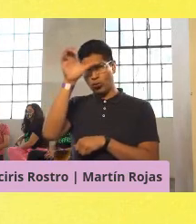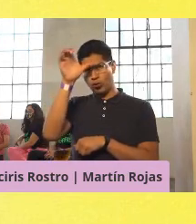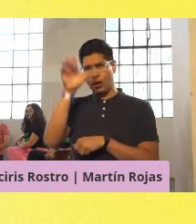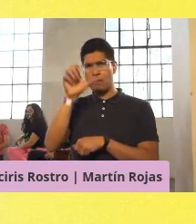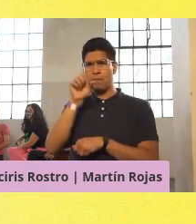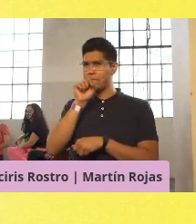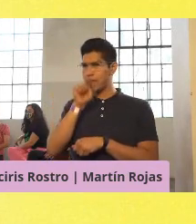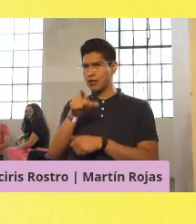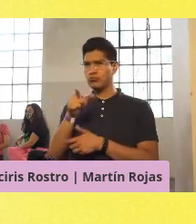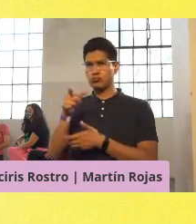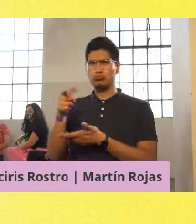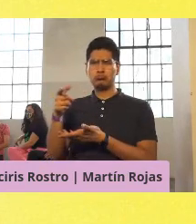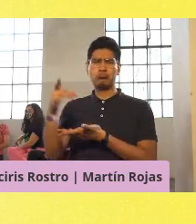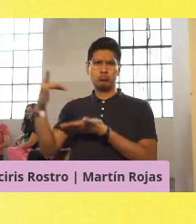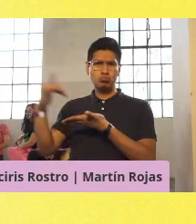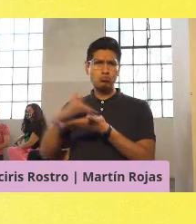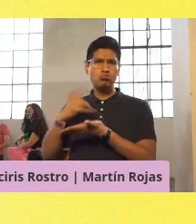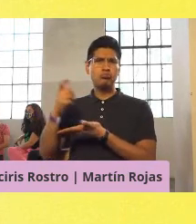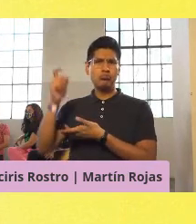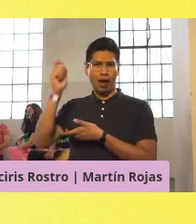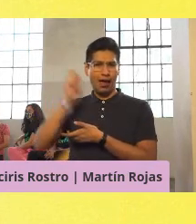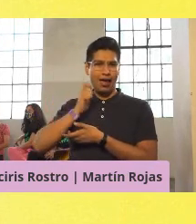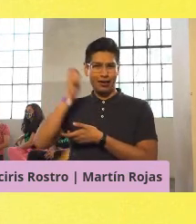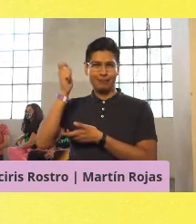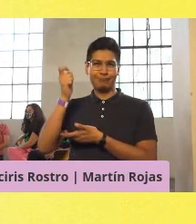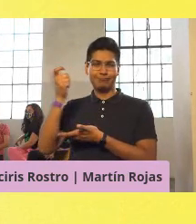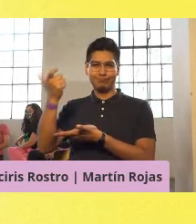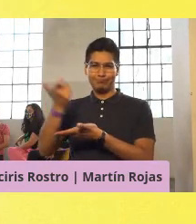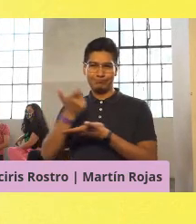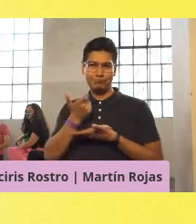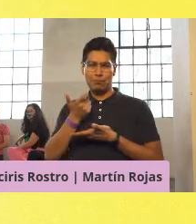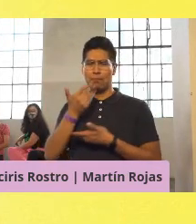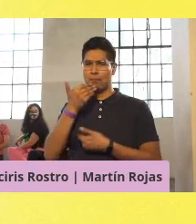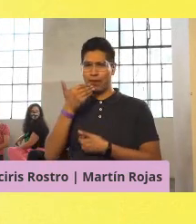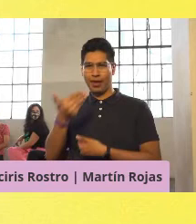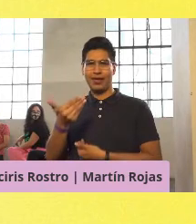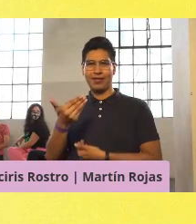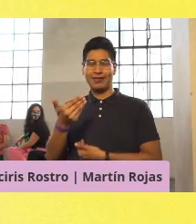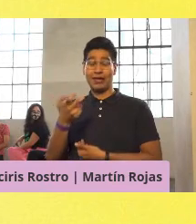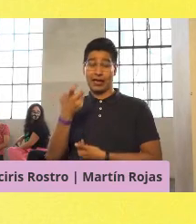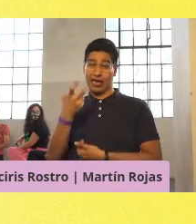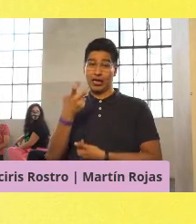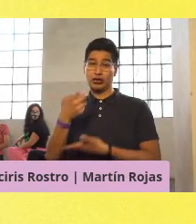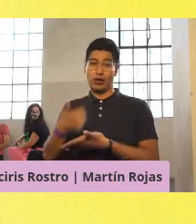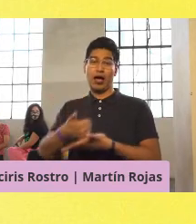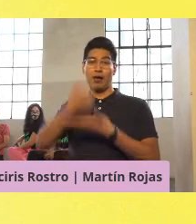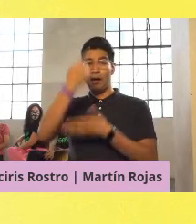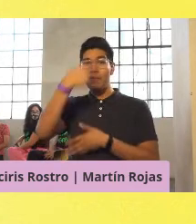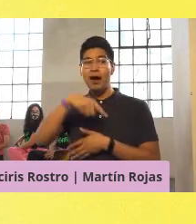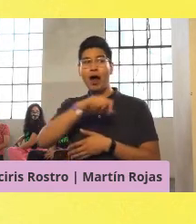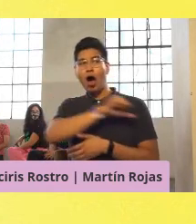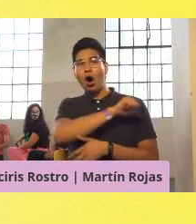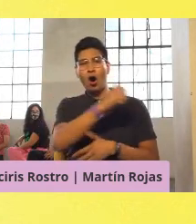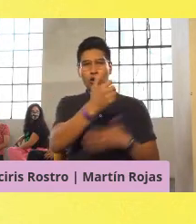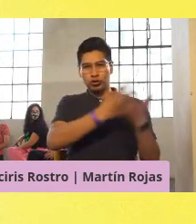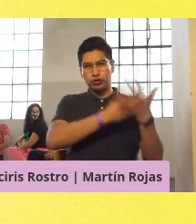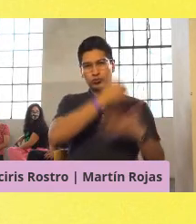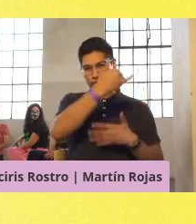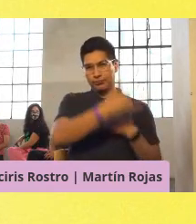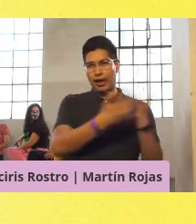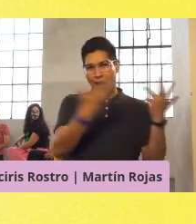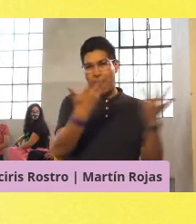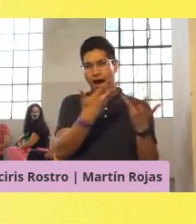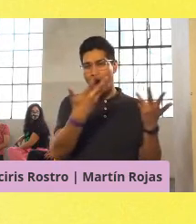fondos nacionales y demás, entonces eso también me ha dado la posibilidad de llevar a cabo distintas acciones o